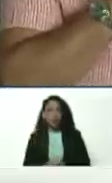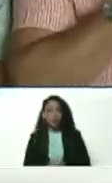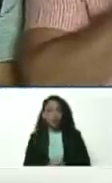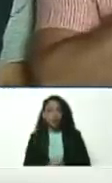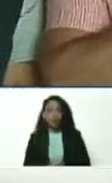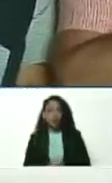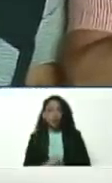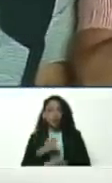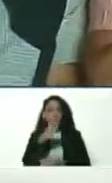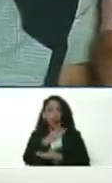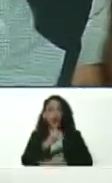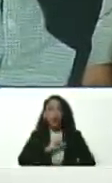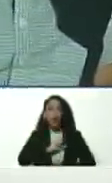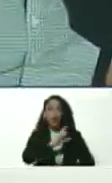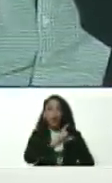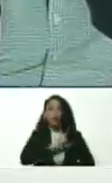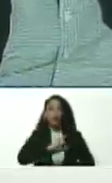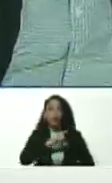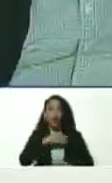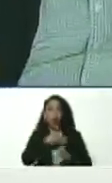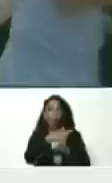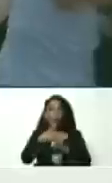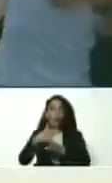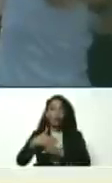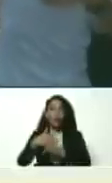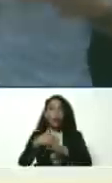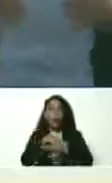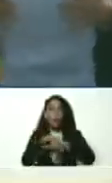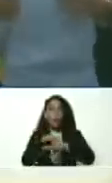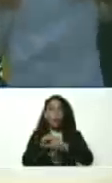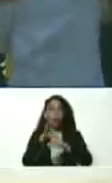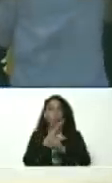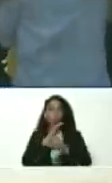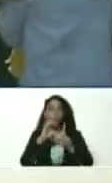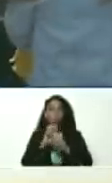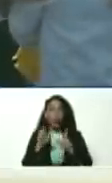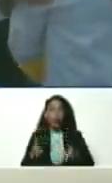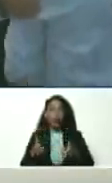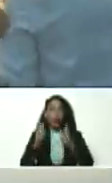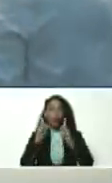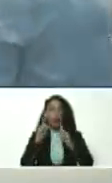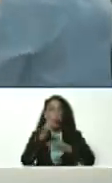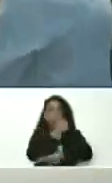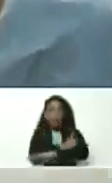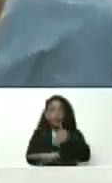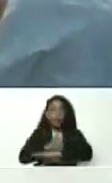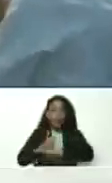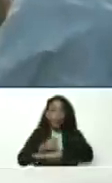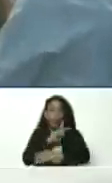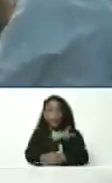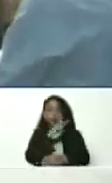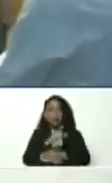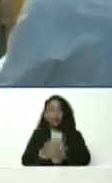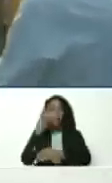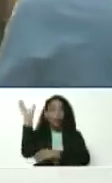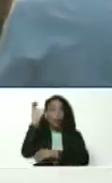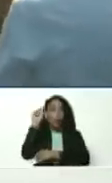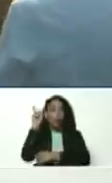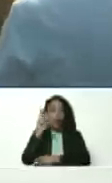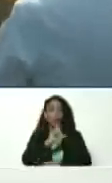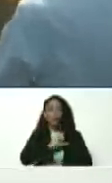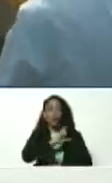cúcuta compartieron con la ministra de cultura- y con autoridades y poetas de colombia en cúcuta